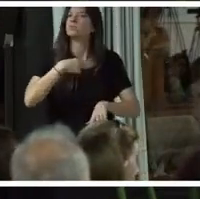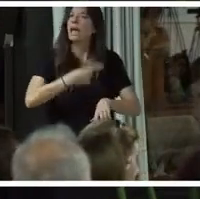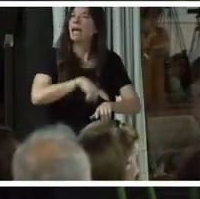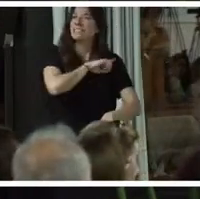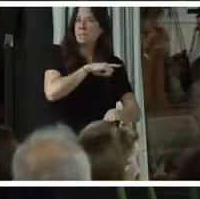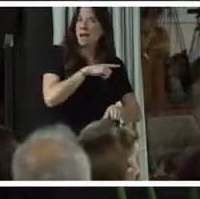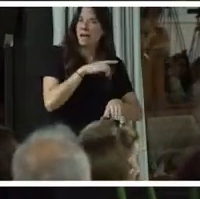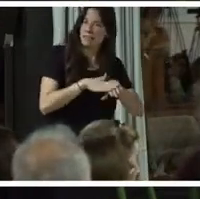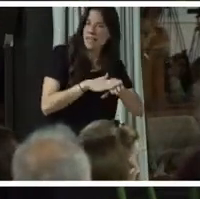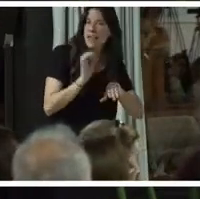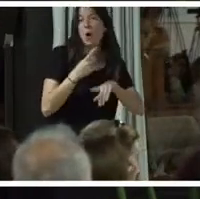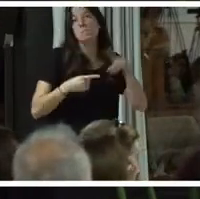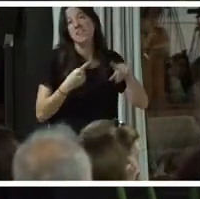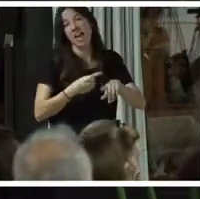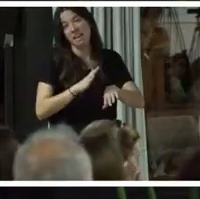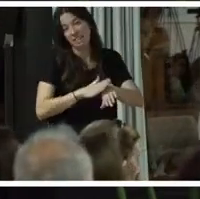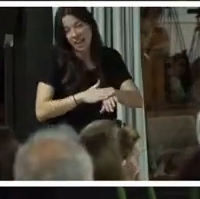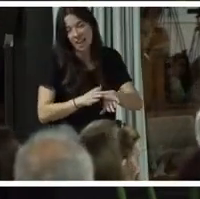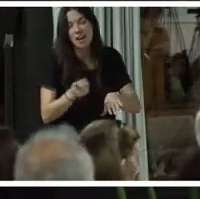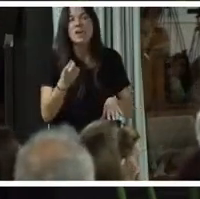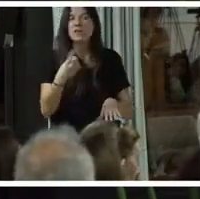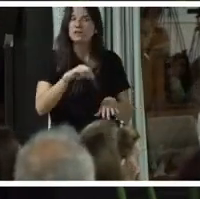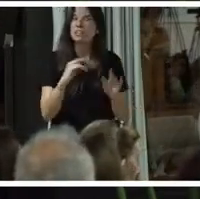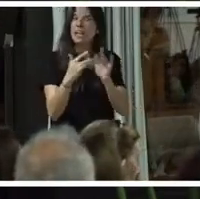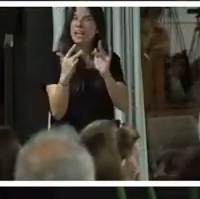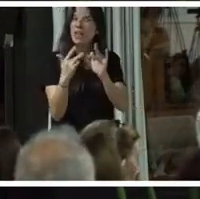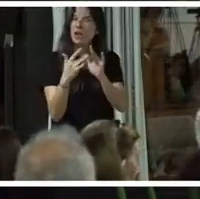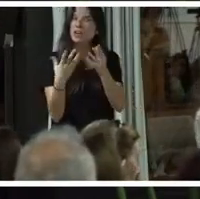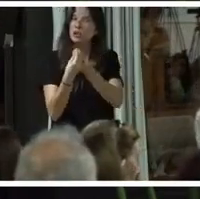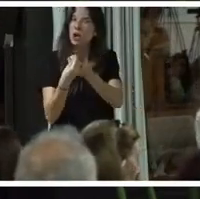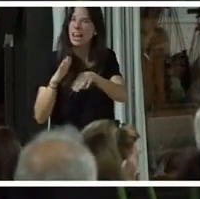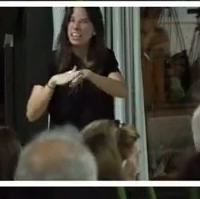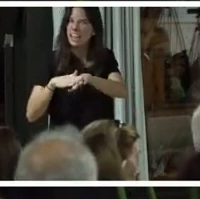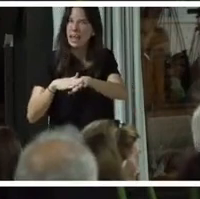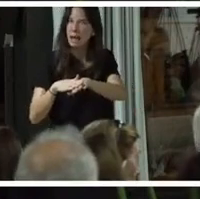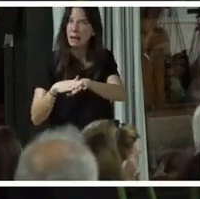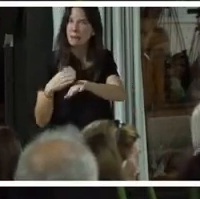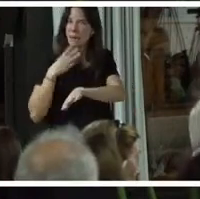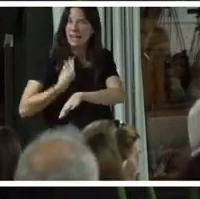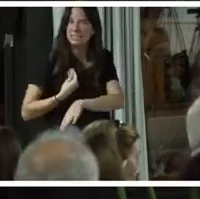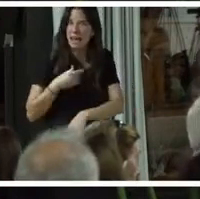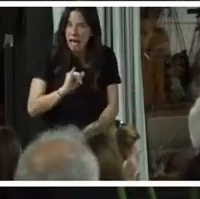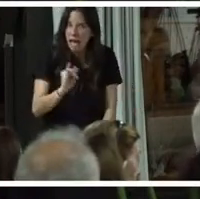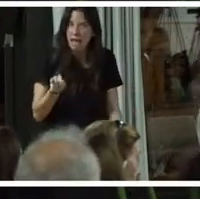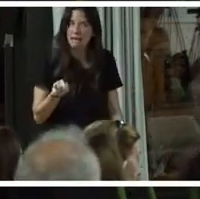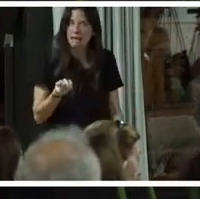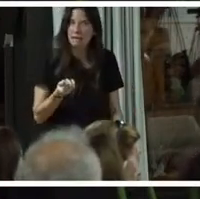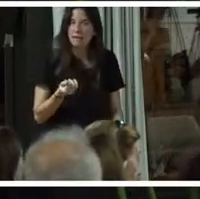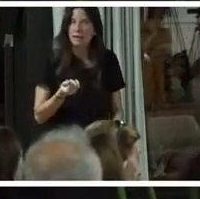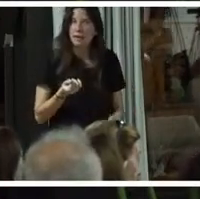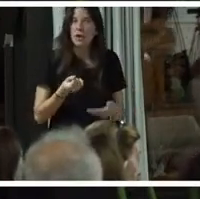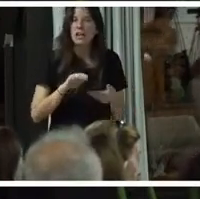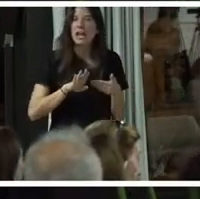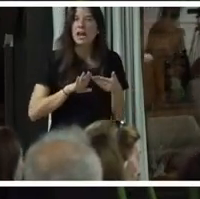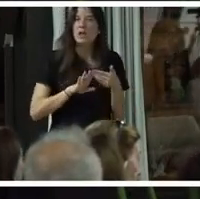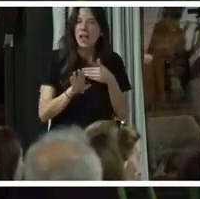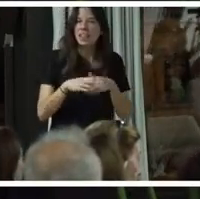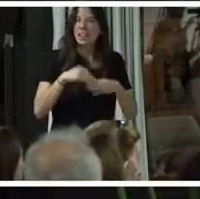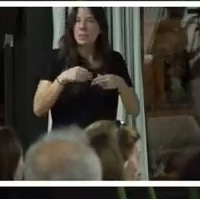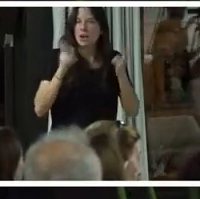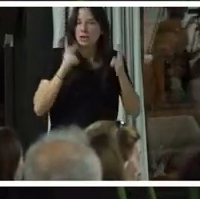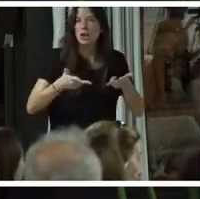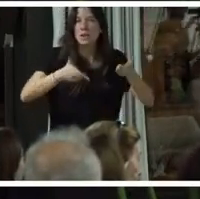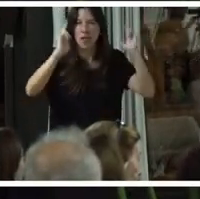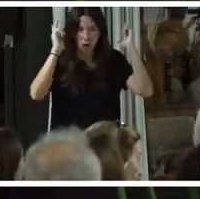media izquierda con quien tenemos relaciones es con la izquierda pales con el frente popular con el frente democrático de liberación de